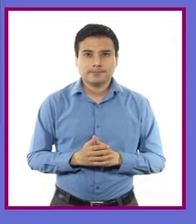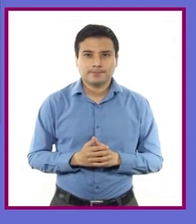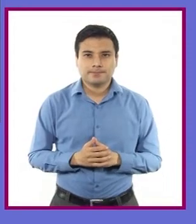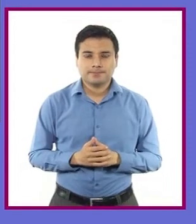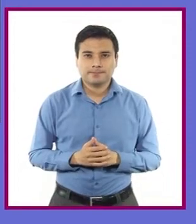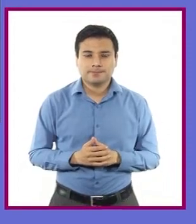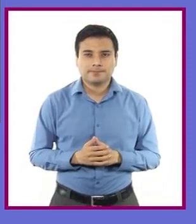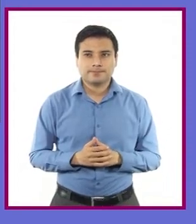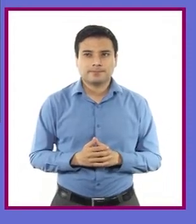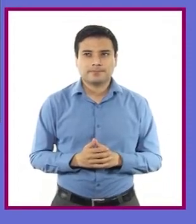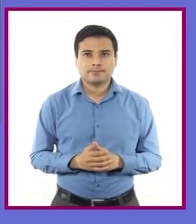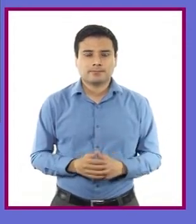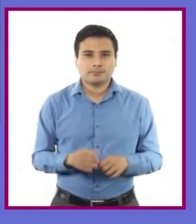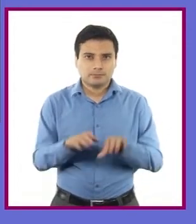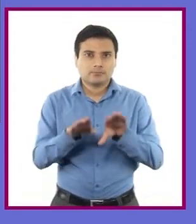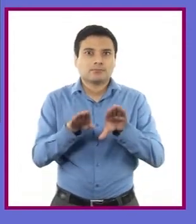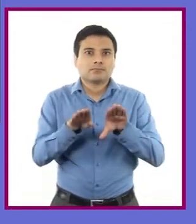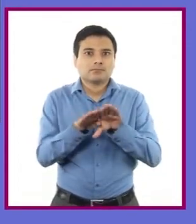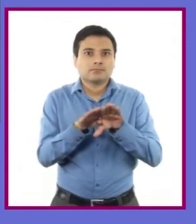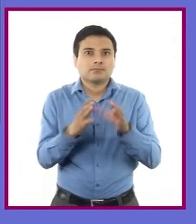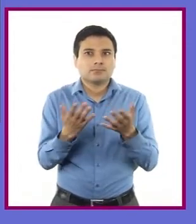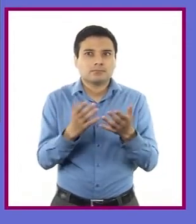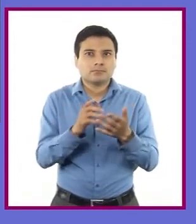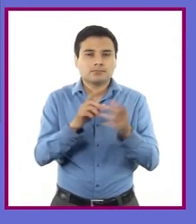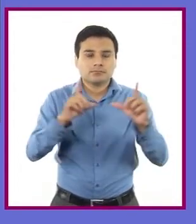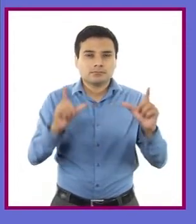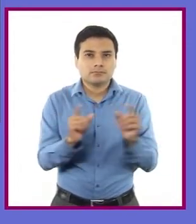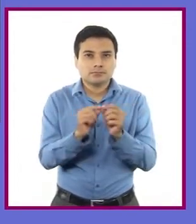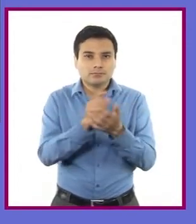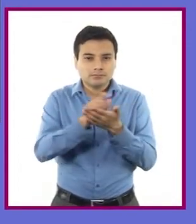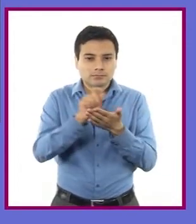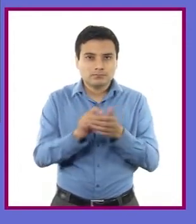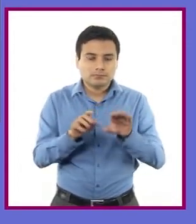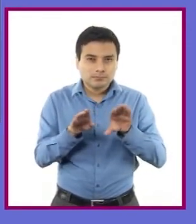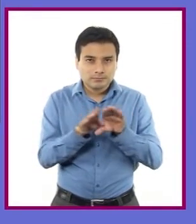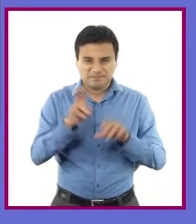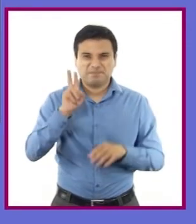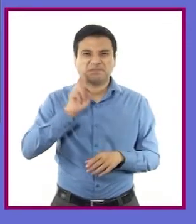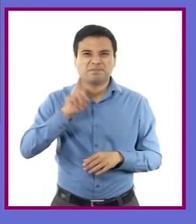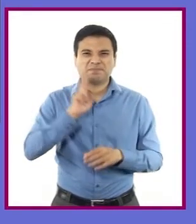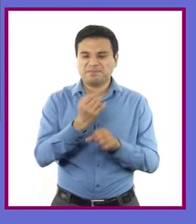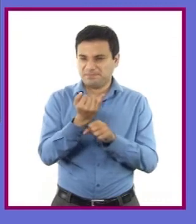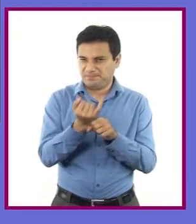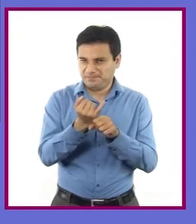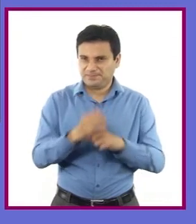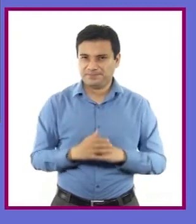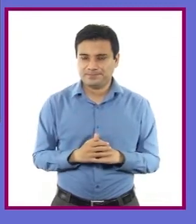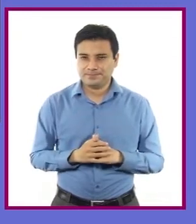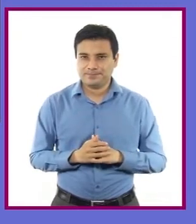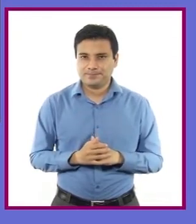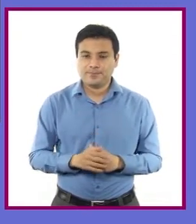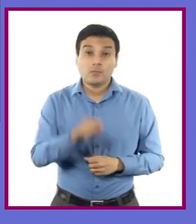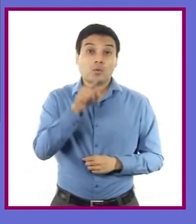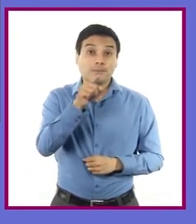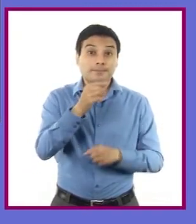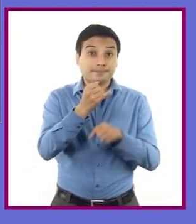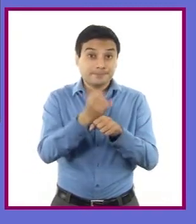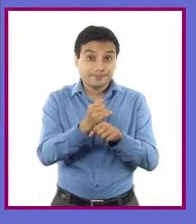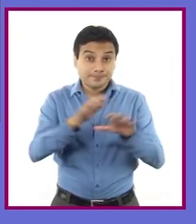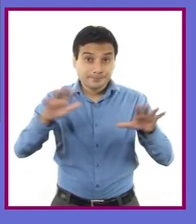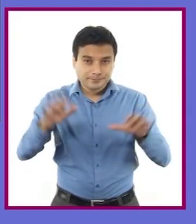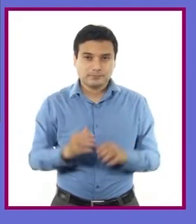Ahora, ¿cómo integramos las ideas en un resumen? Vamos a investigar. Contraponer las ideas no